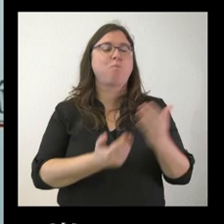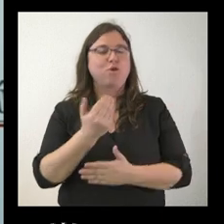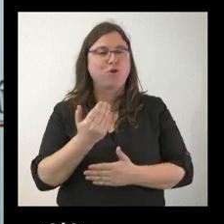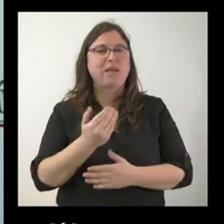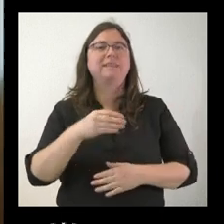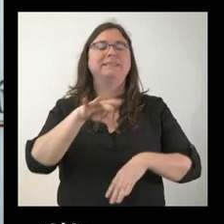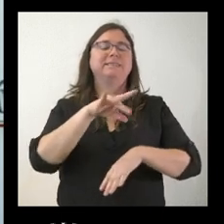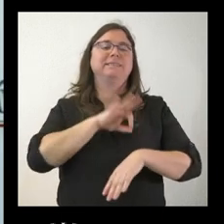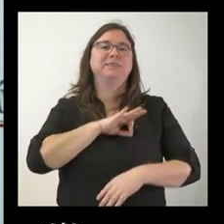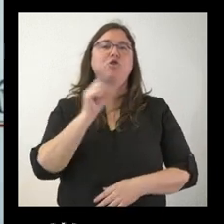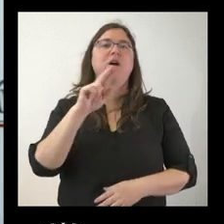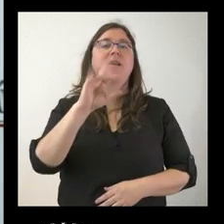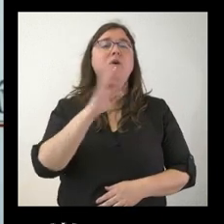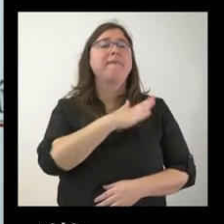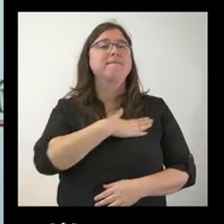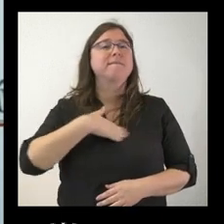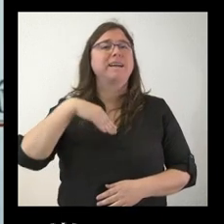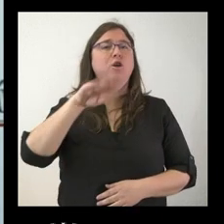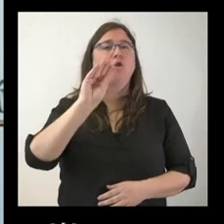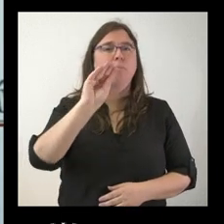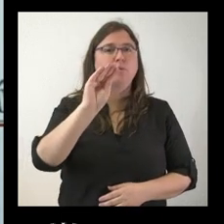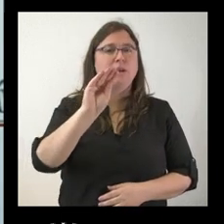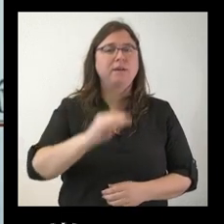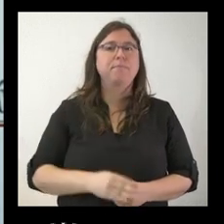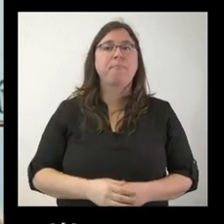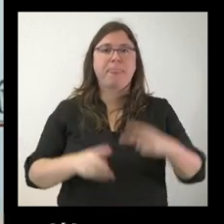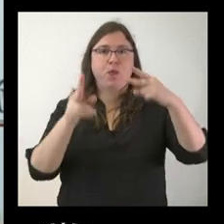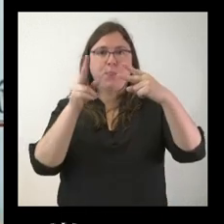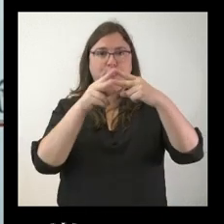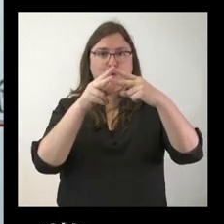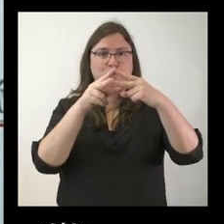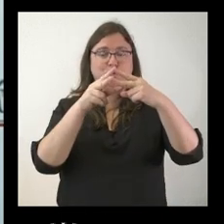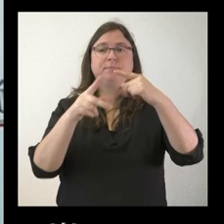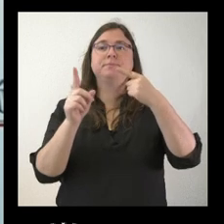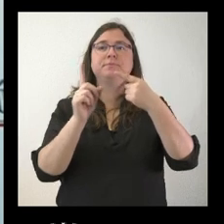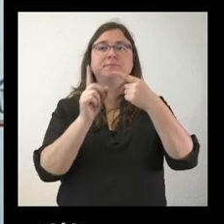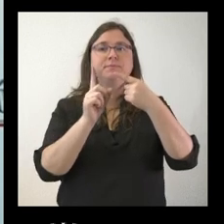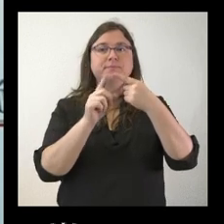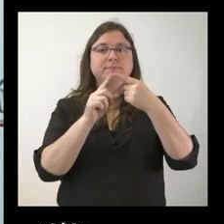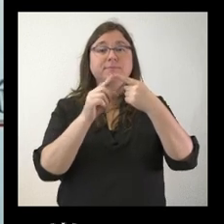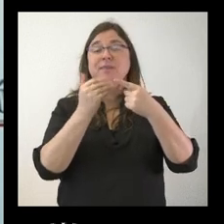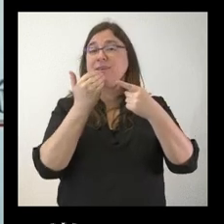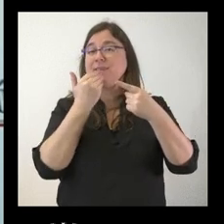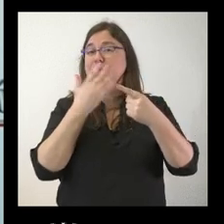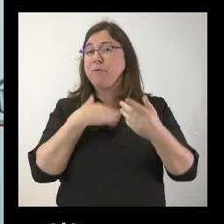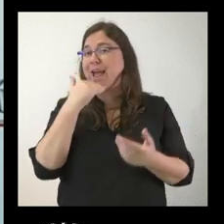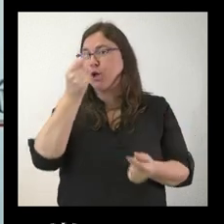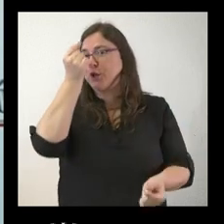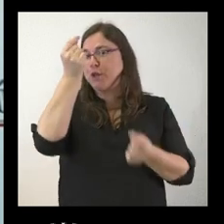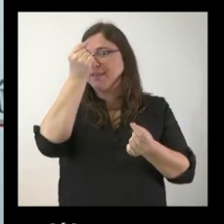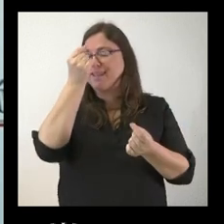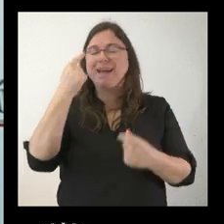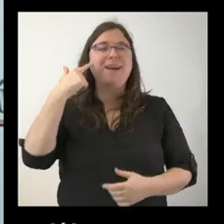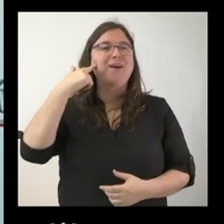yo le quería le quería preguntar por dos asuntos uno si nos puede dar algún detalle del